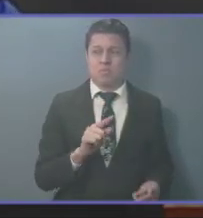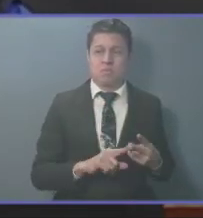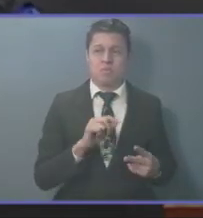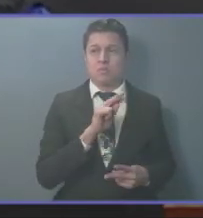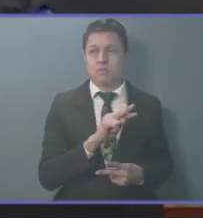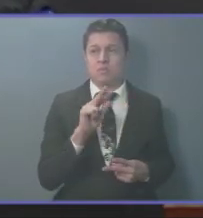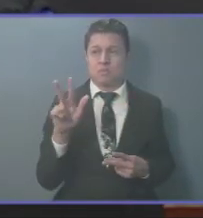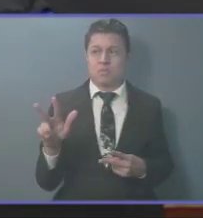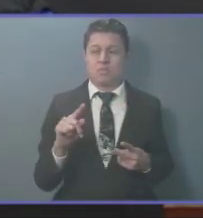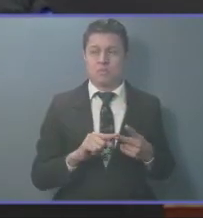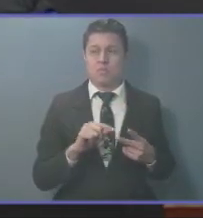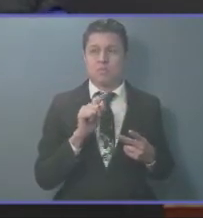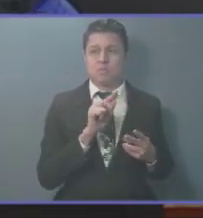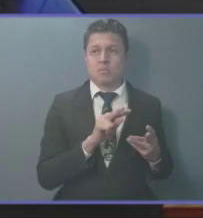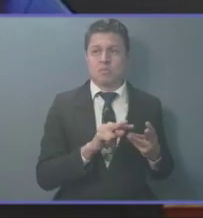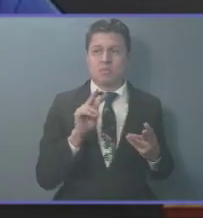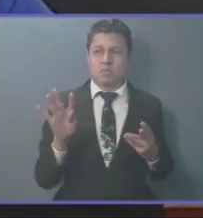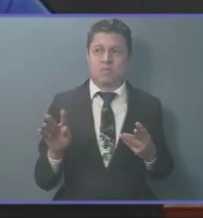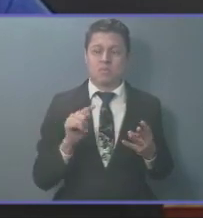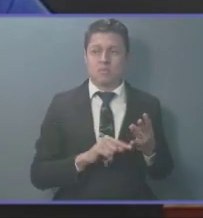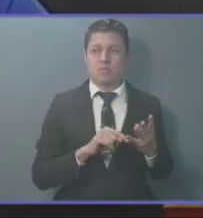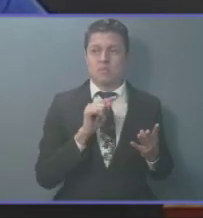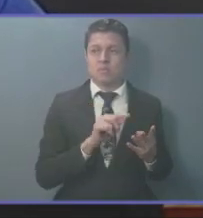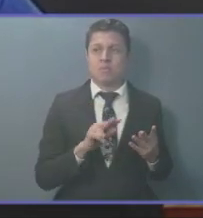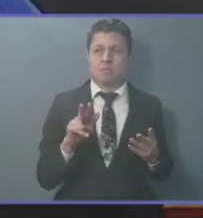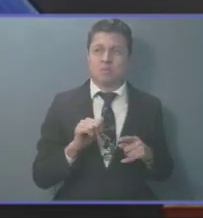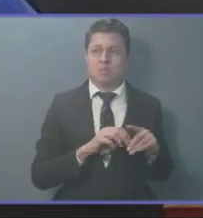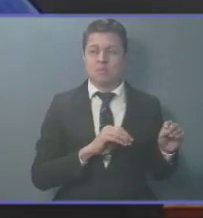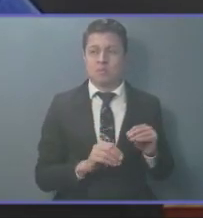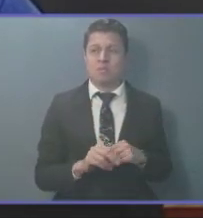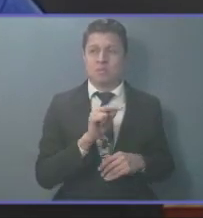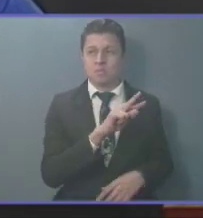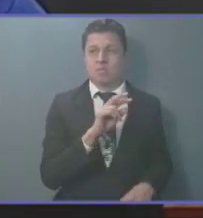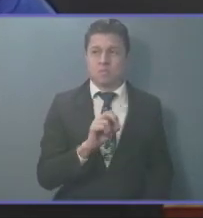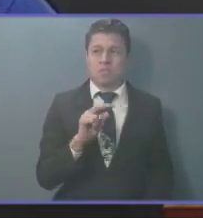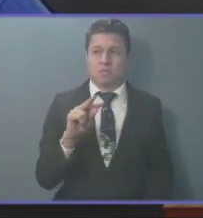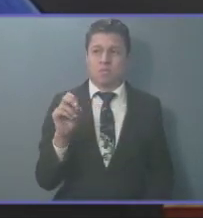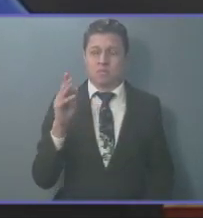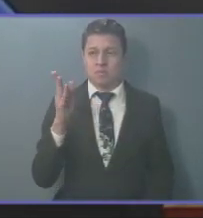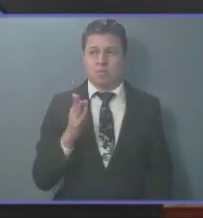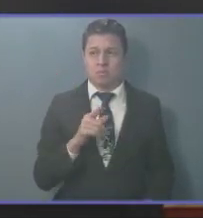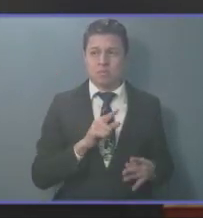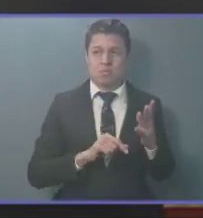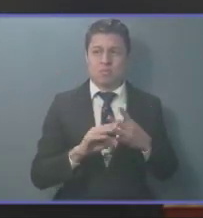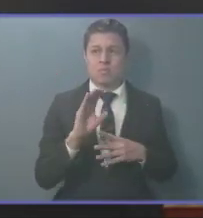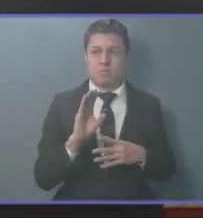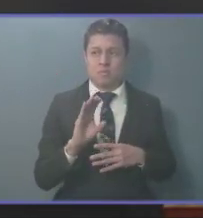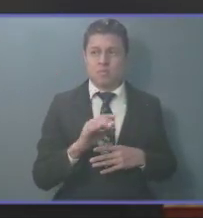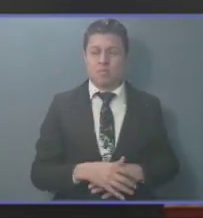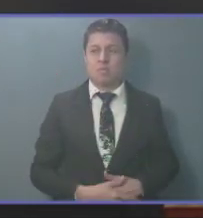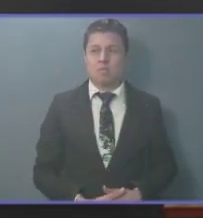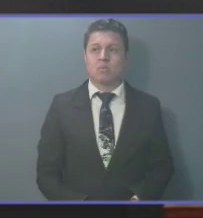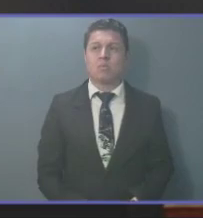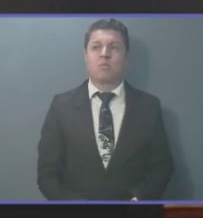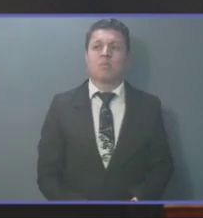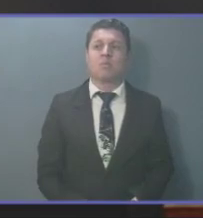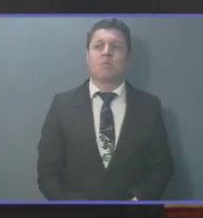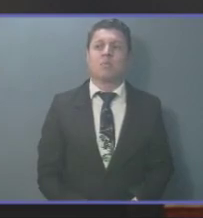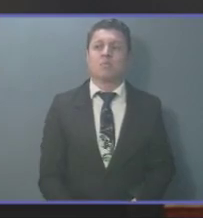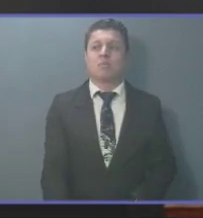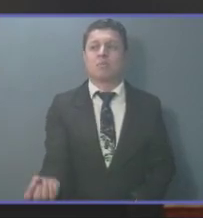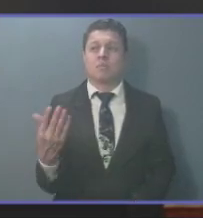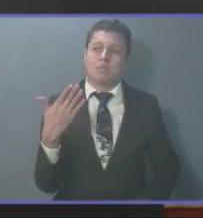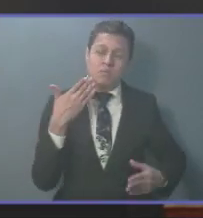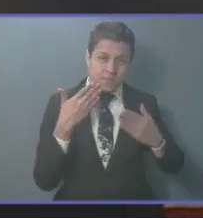23, 24, 25, plica 2020 de la Sala de lo Constitucional nos dice lo